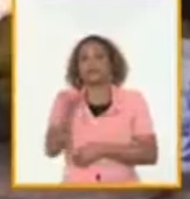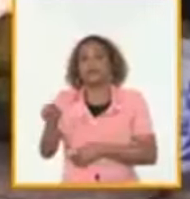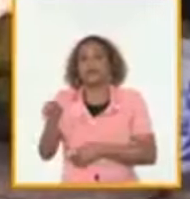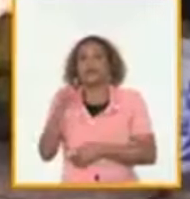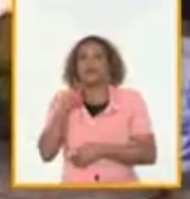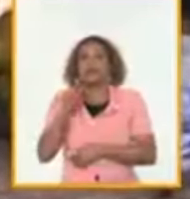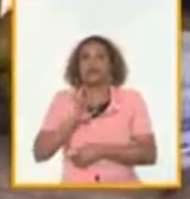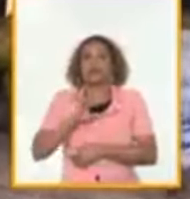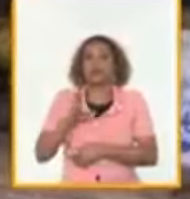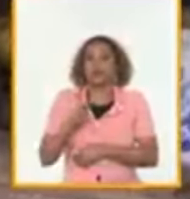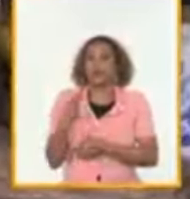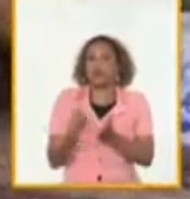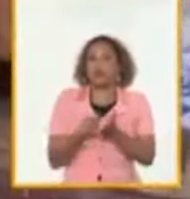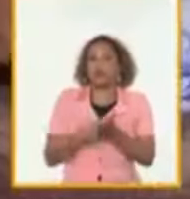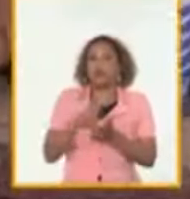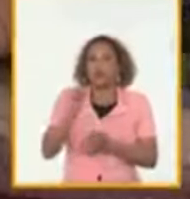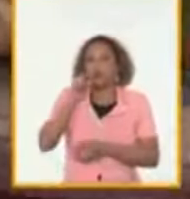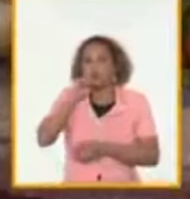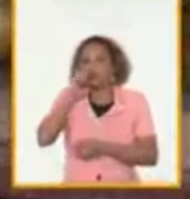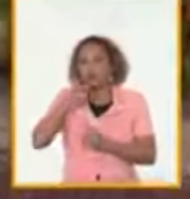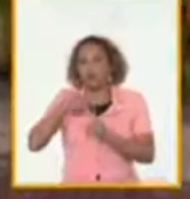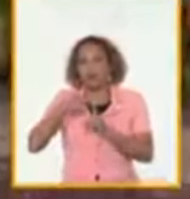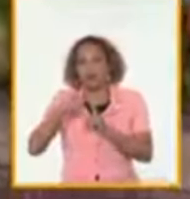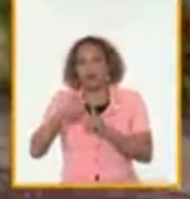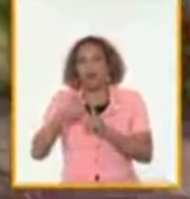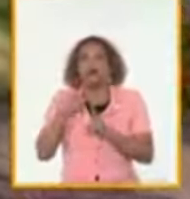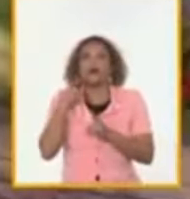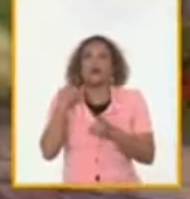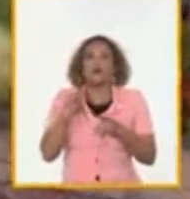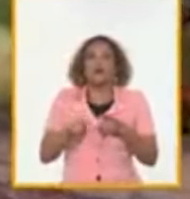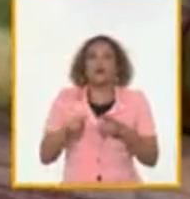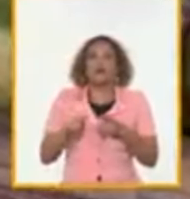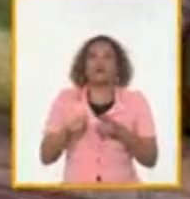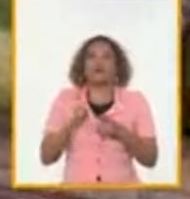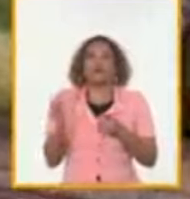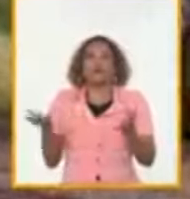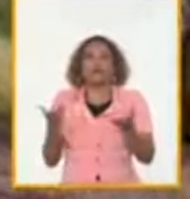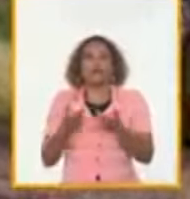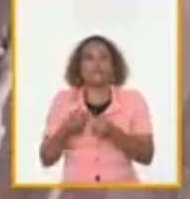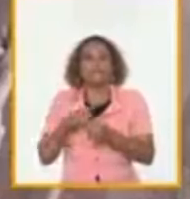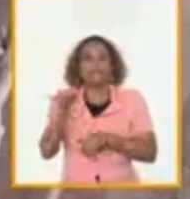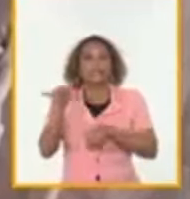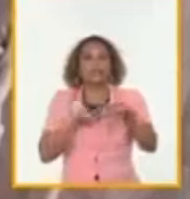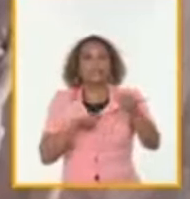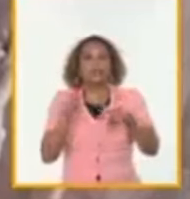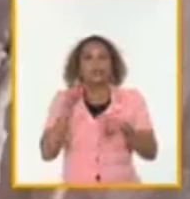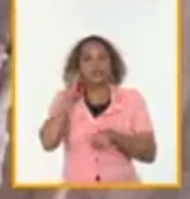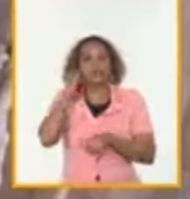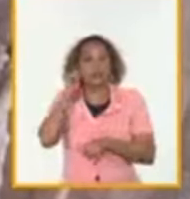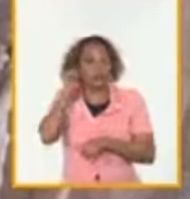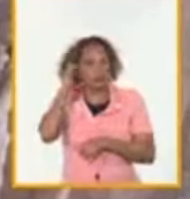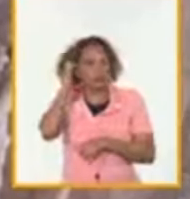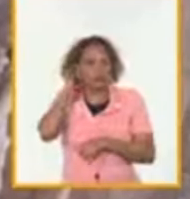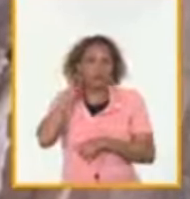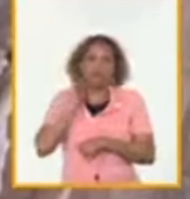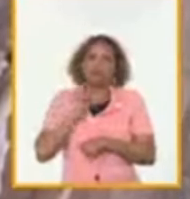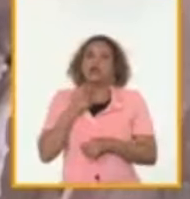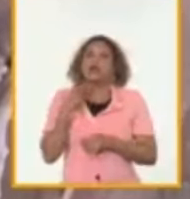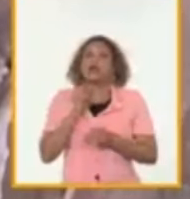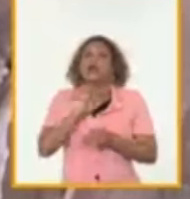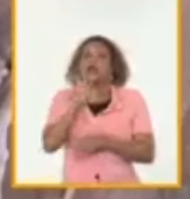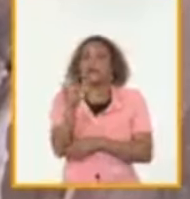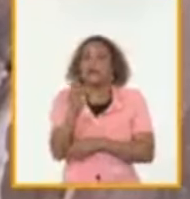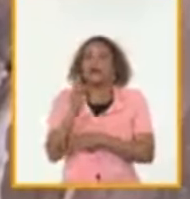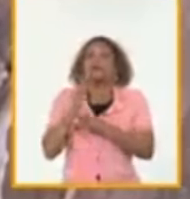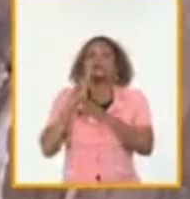fiscal se han hecho regulaciones migratorias hemos tenido que que congelar las cuentas en los bancos se han hecho un grupo de medidas